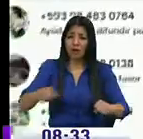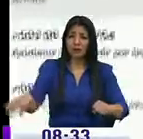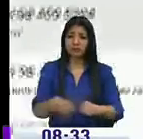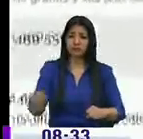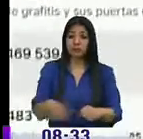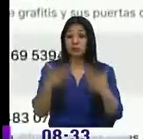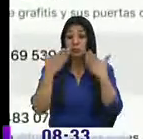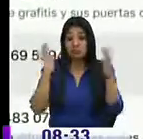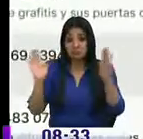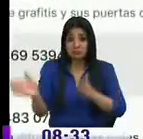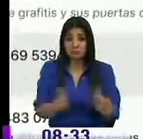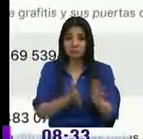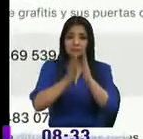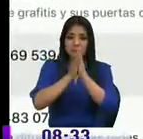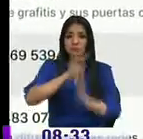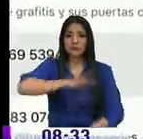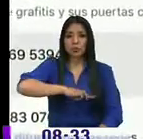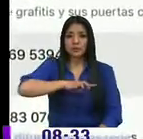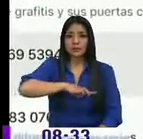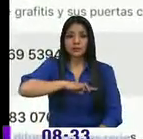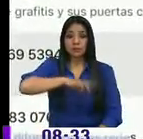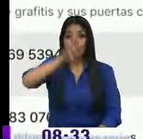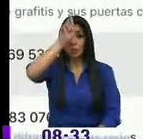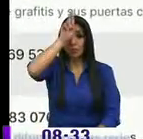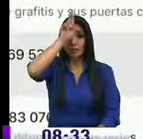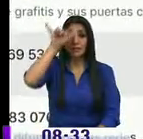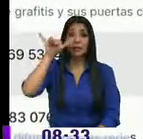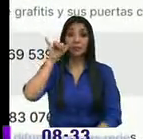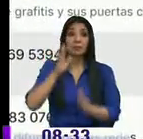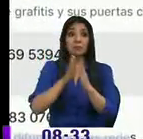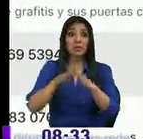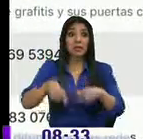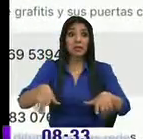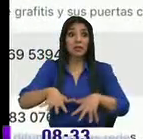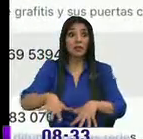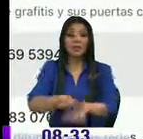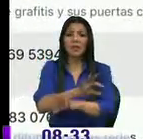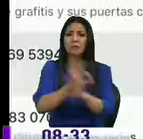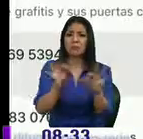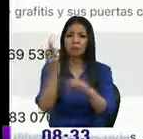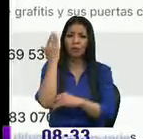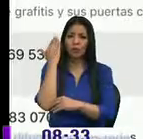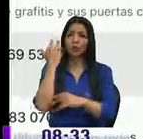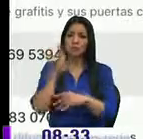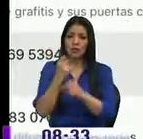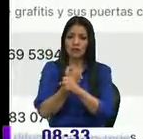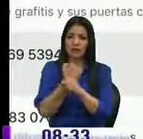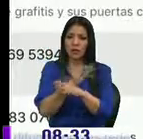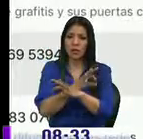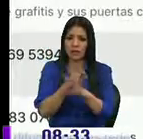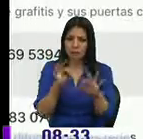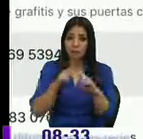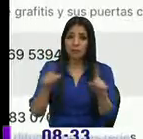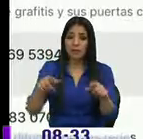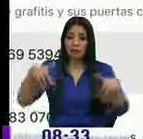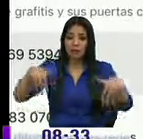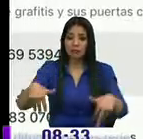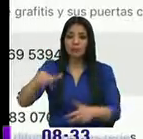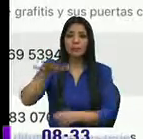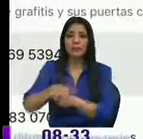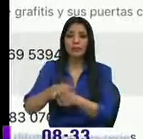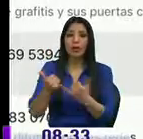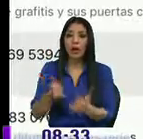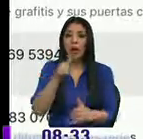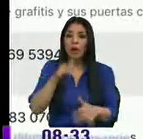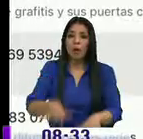no? Buenos días, pedir al municipio de Rumiñahui que nos ayude con la limpieza de las cunetas. Hace un mes atrás realizaron algunos trabajos y dejaron tapados los canales. Ahora